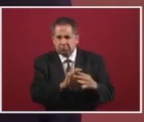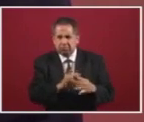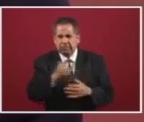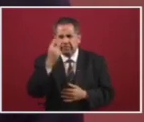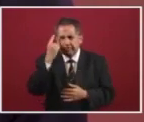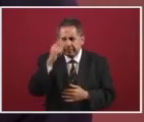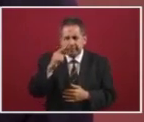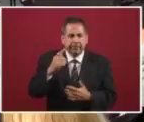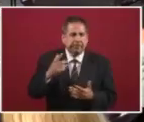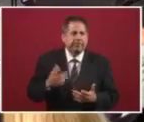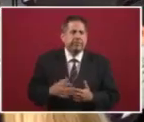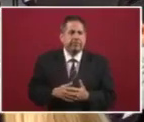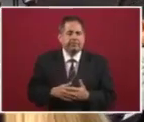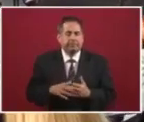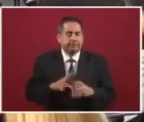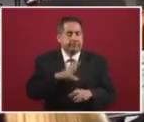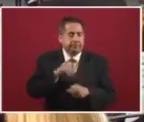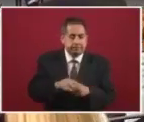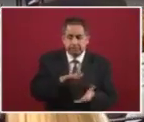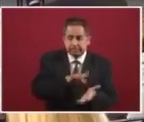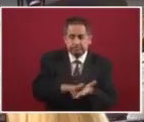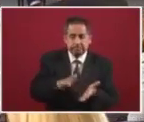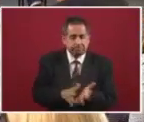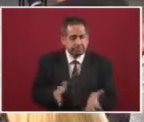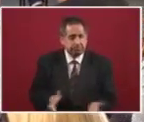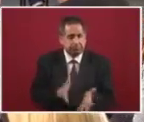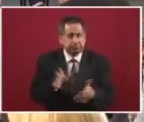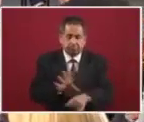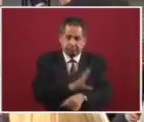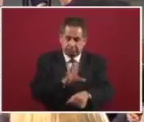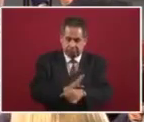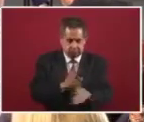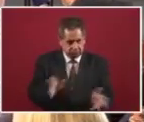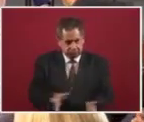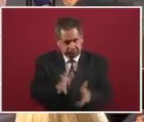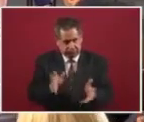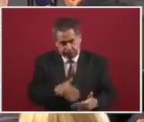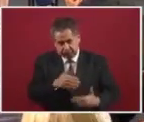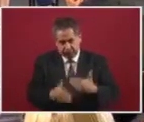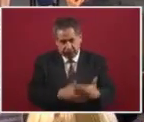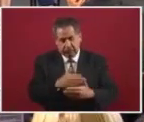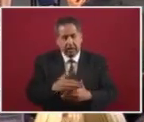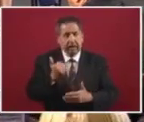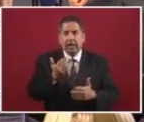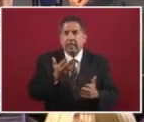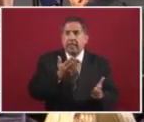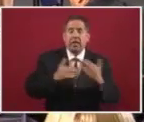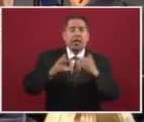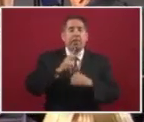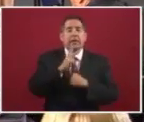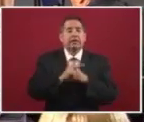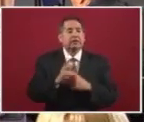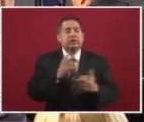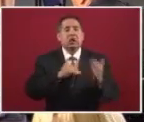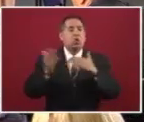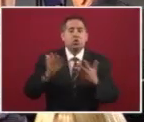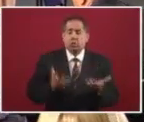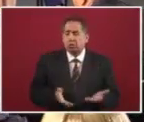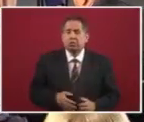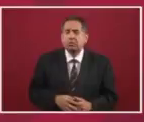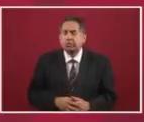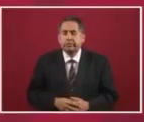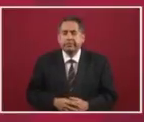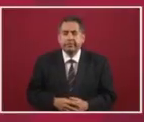para impulsar el sector energético y el desarrollo del país.